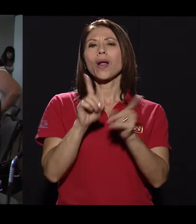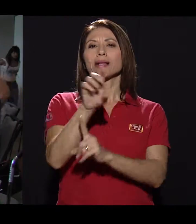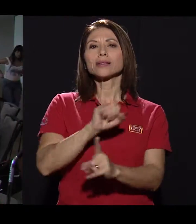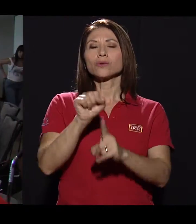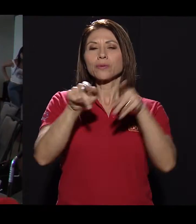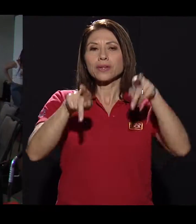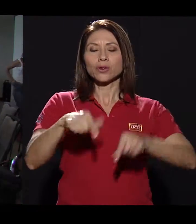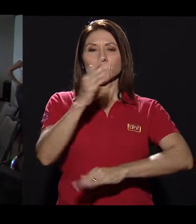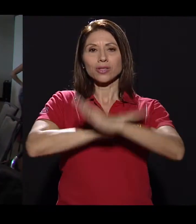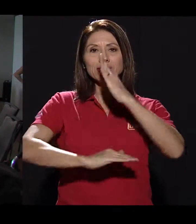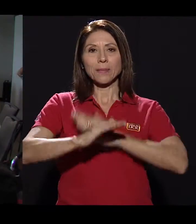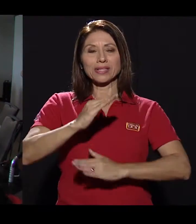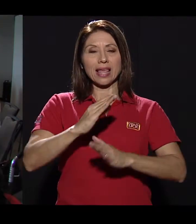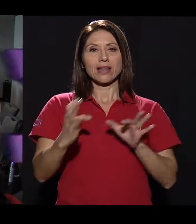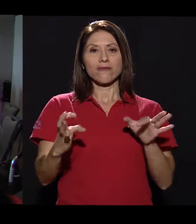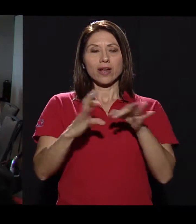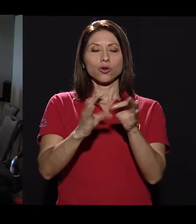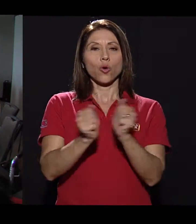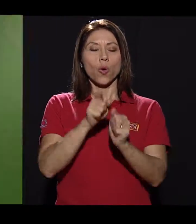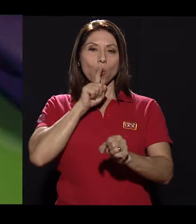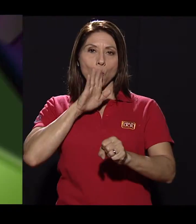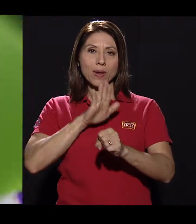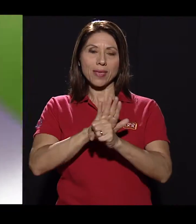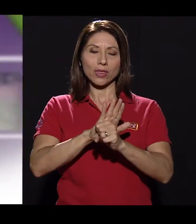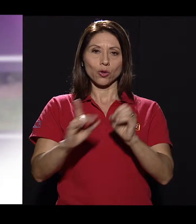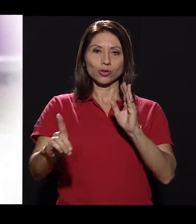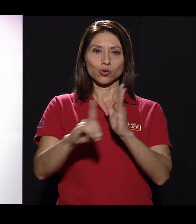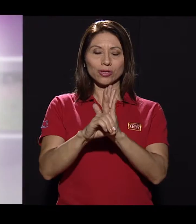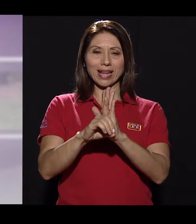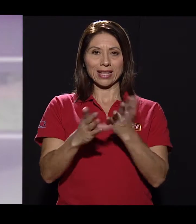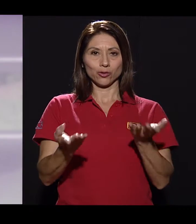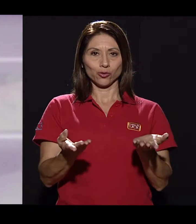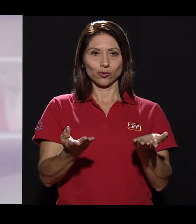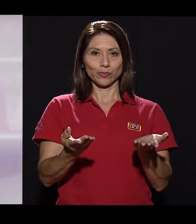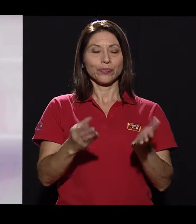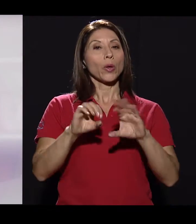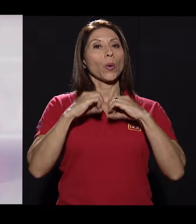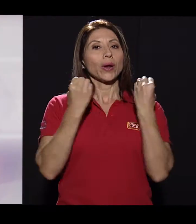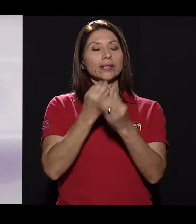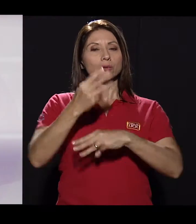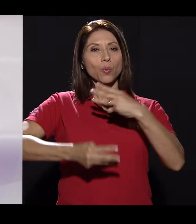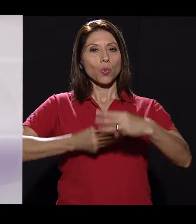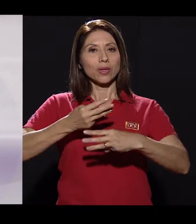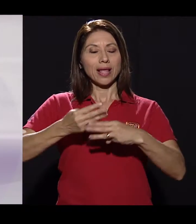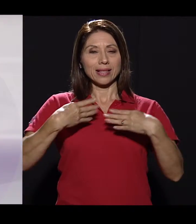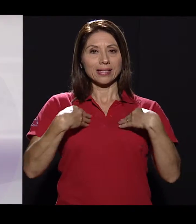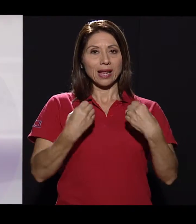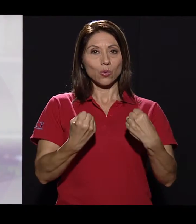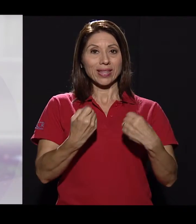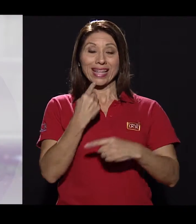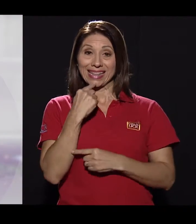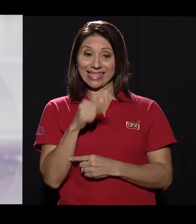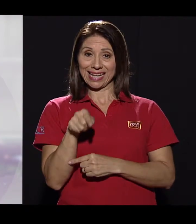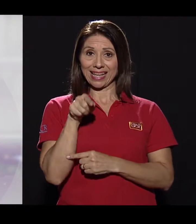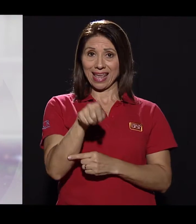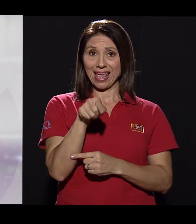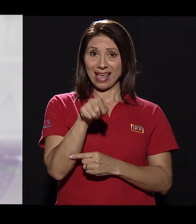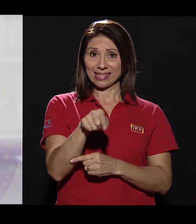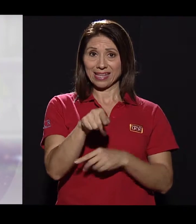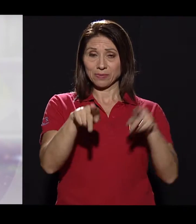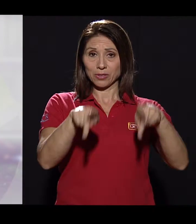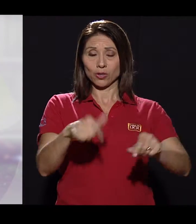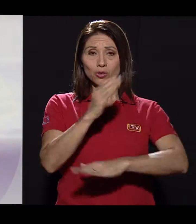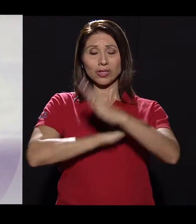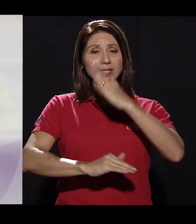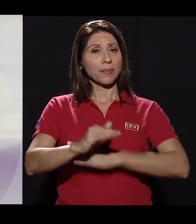que viven las personas con discapacidad en relación con el cumplimiento de sus derechos. Según la Organización Mundial de la Salud, esta es